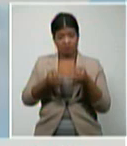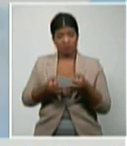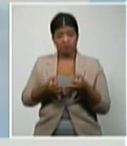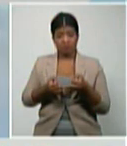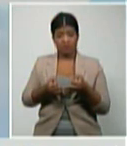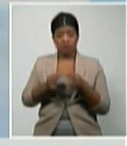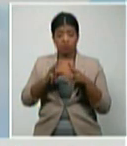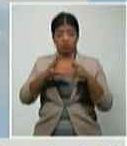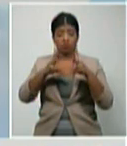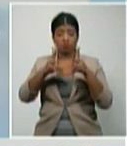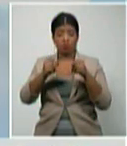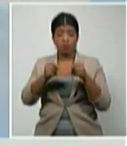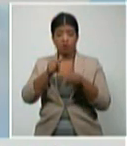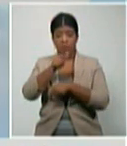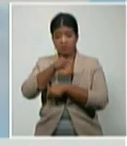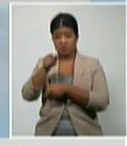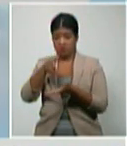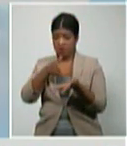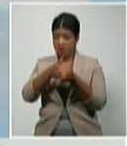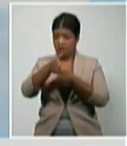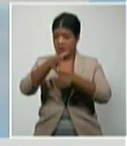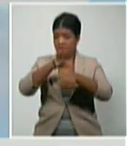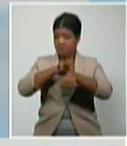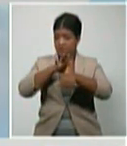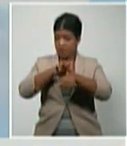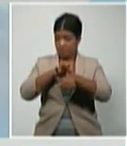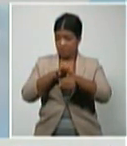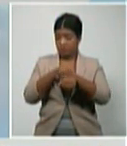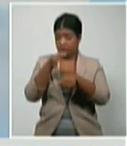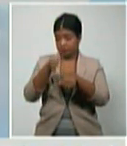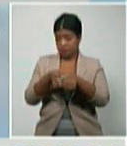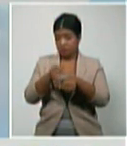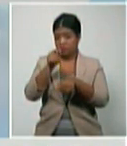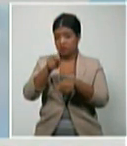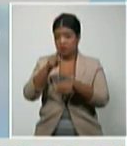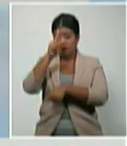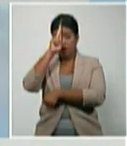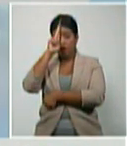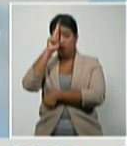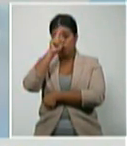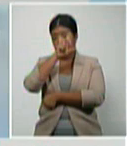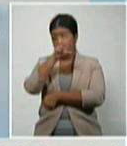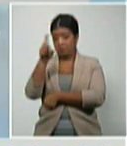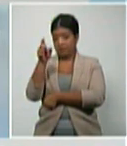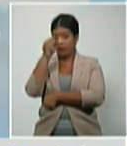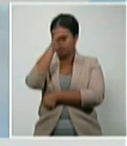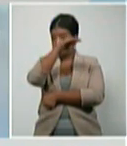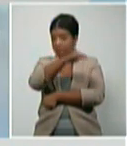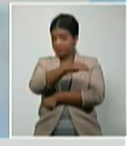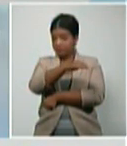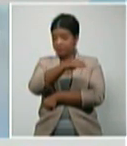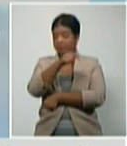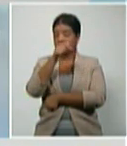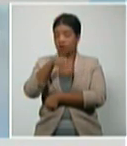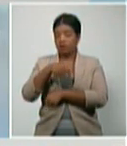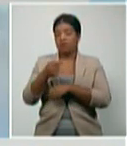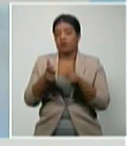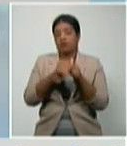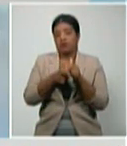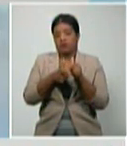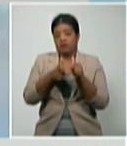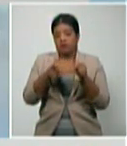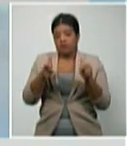número de activos, estamos hablando de los que se mantienen ingresados, pues se haya incrementado en la forma que